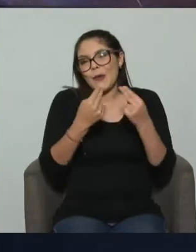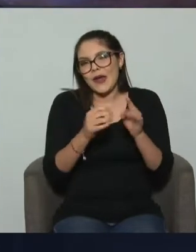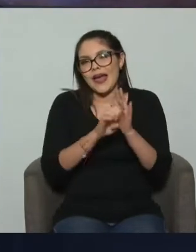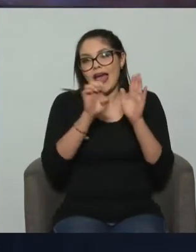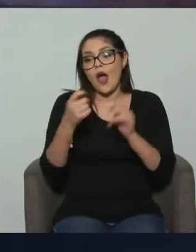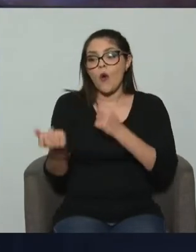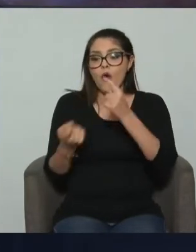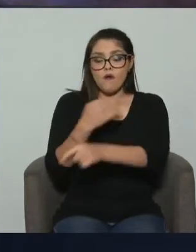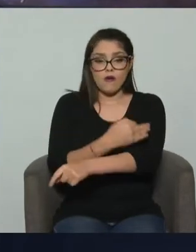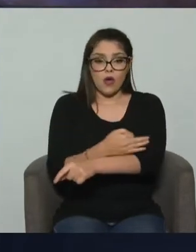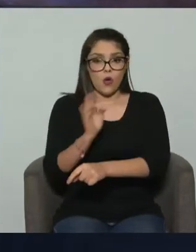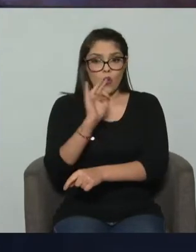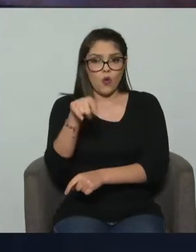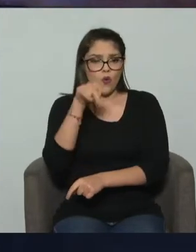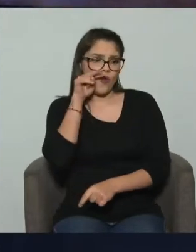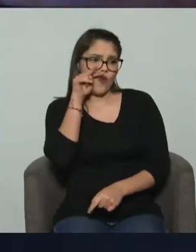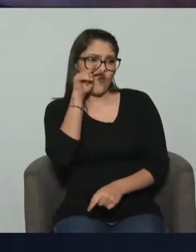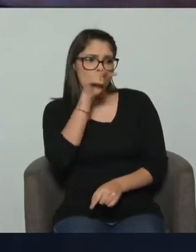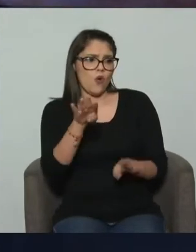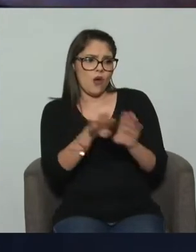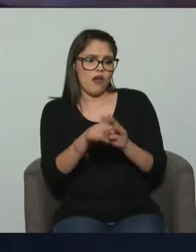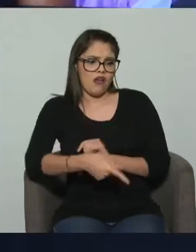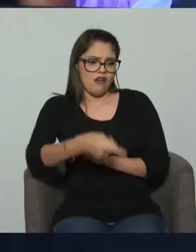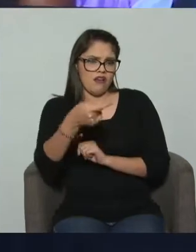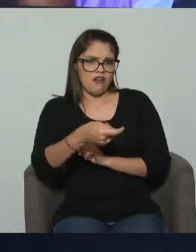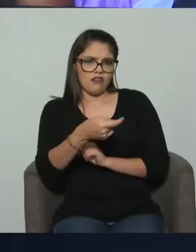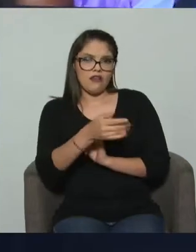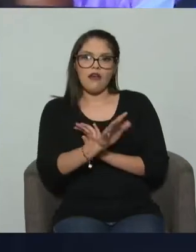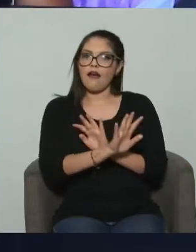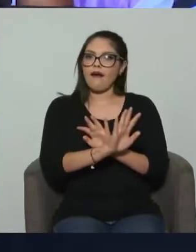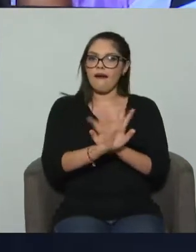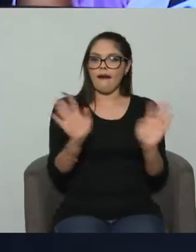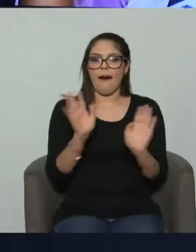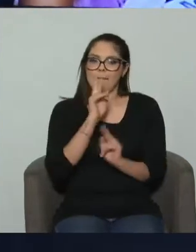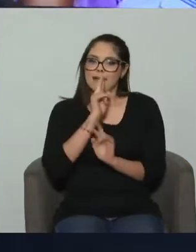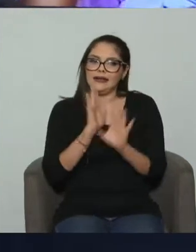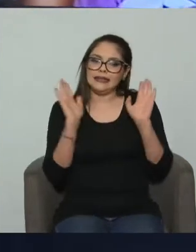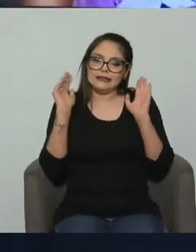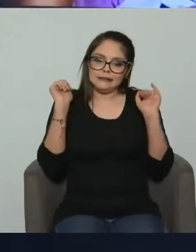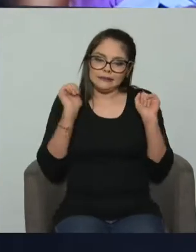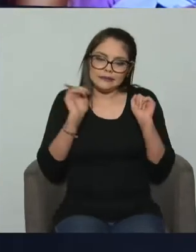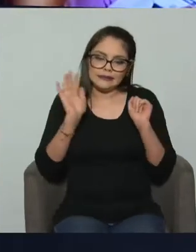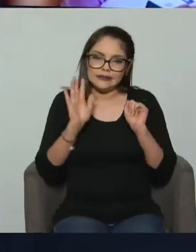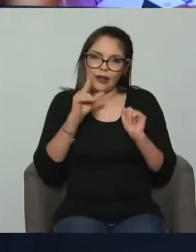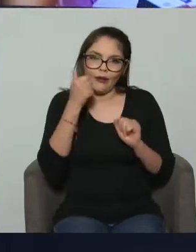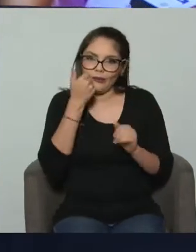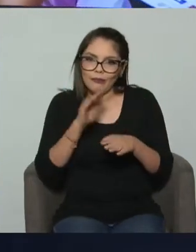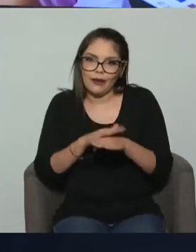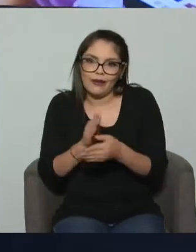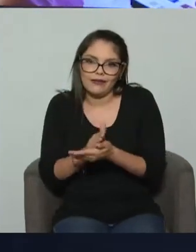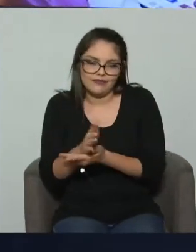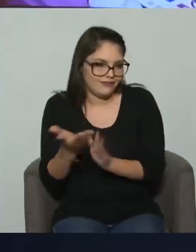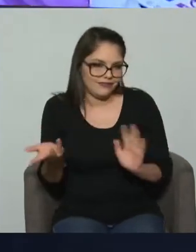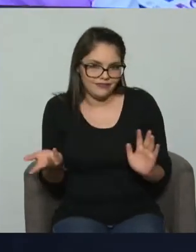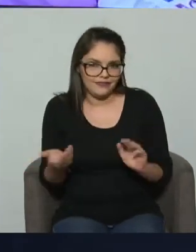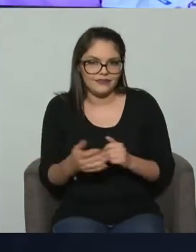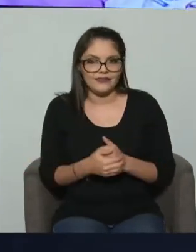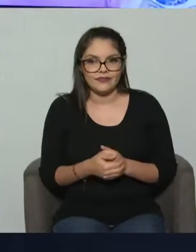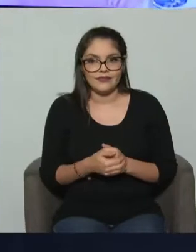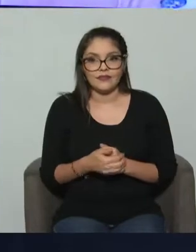corresponde a nosotros y lo que has estado tú tocando. Es, número uno, primeros responsables somos en